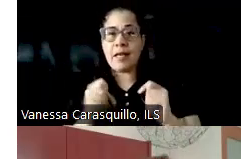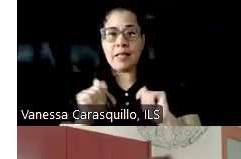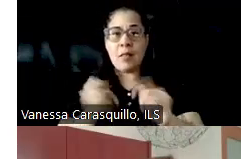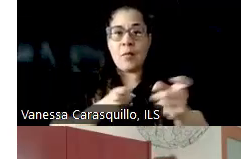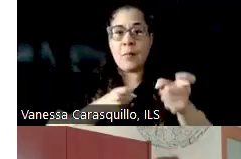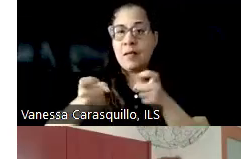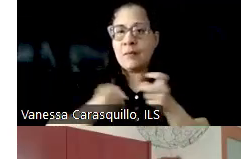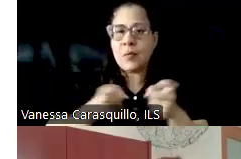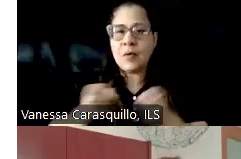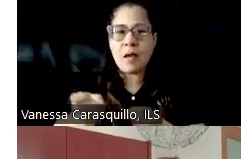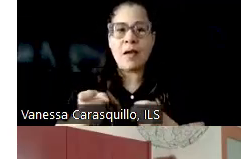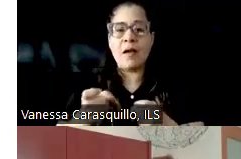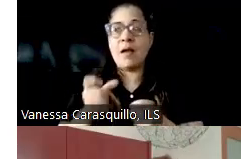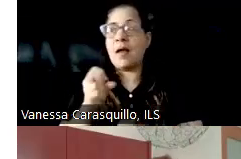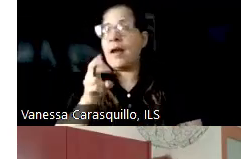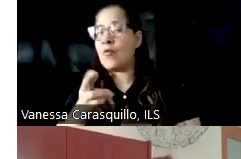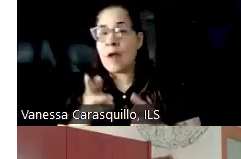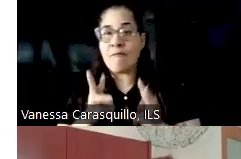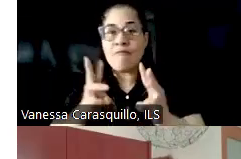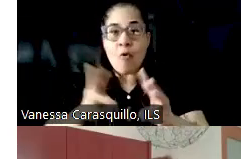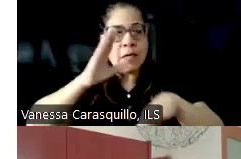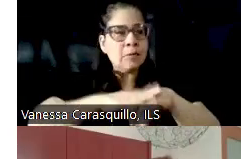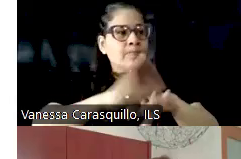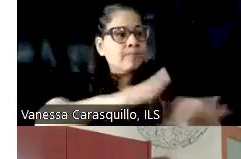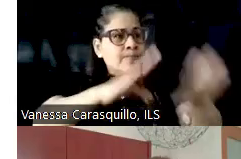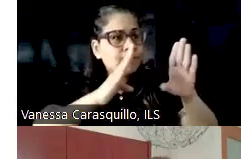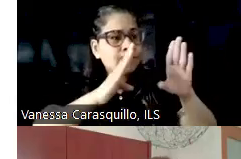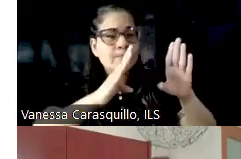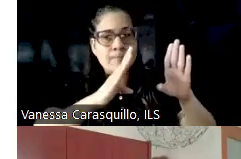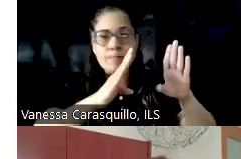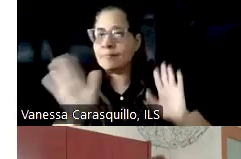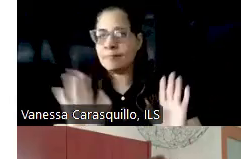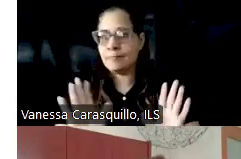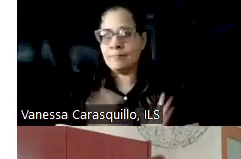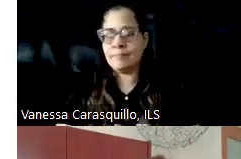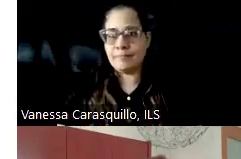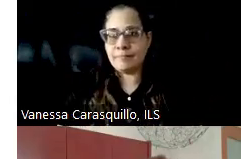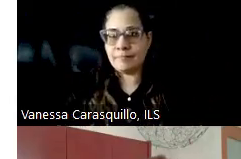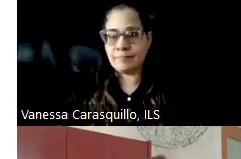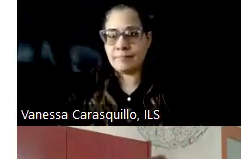fuera una manera de llamar la atención. No,